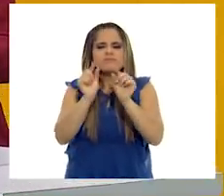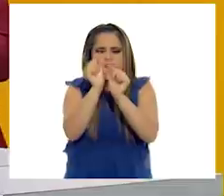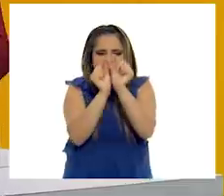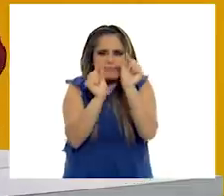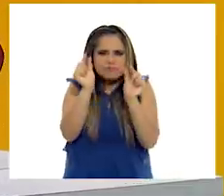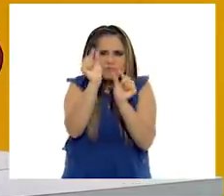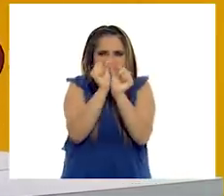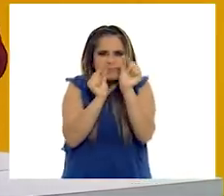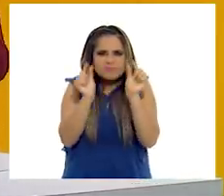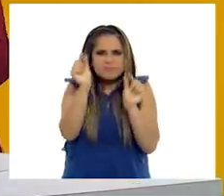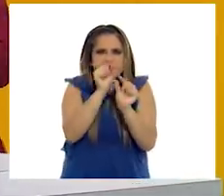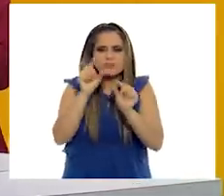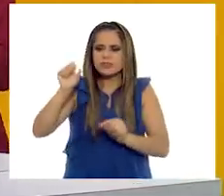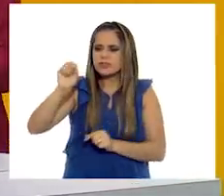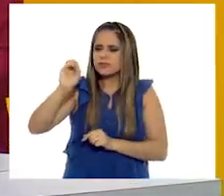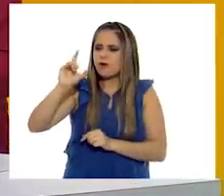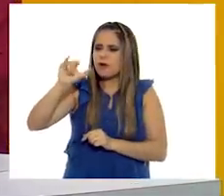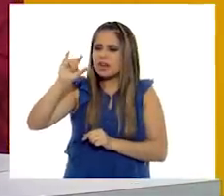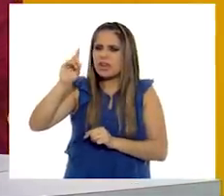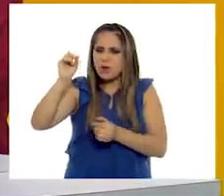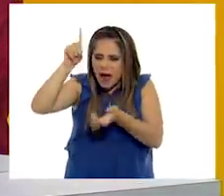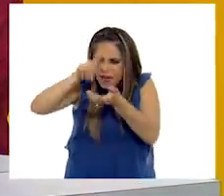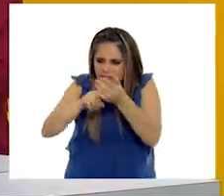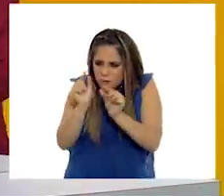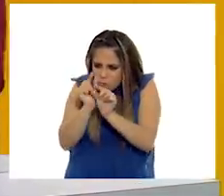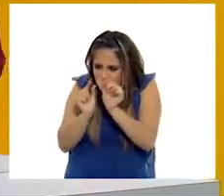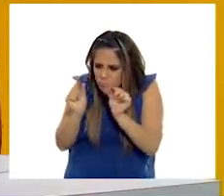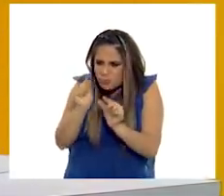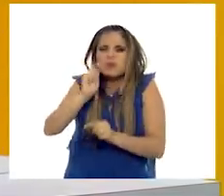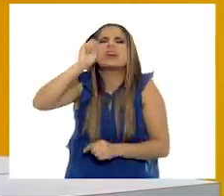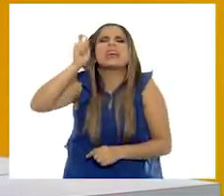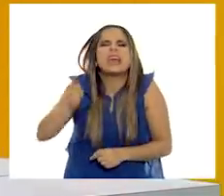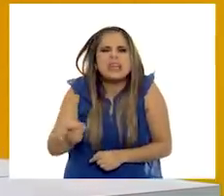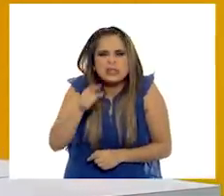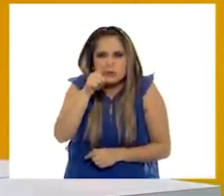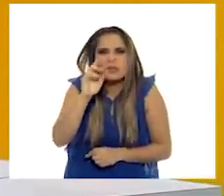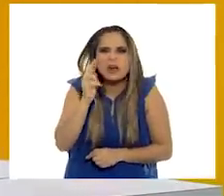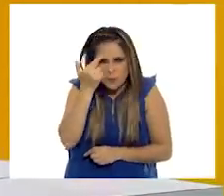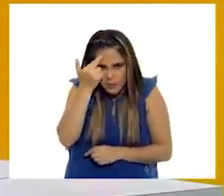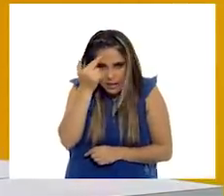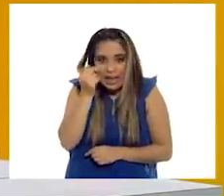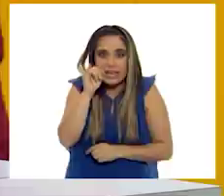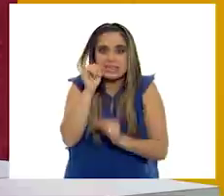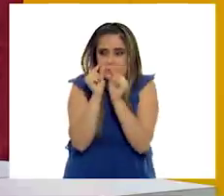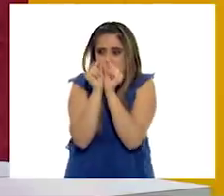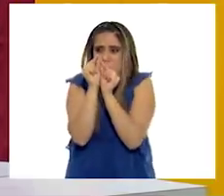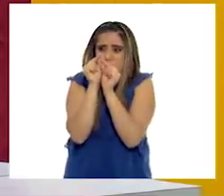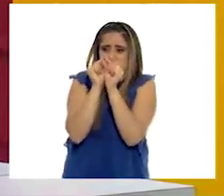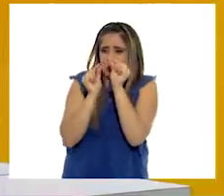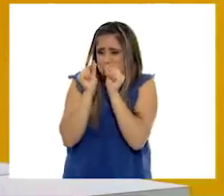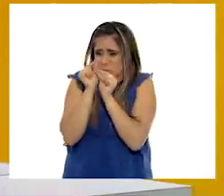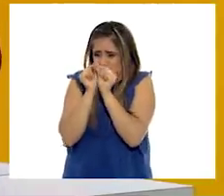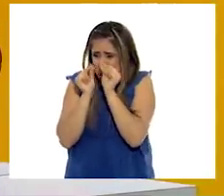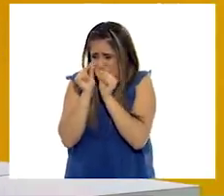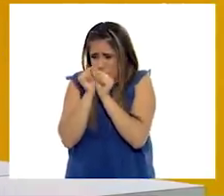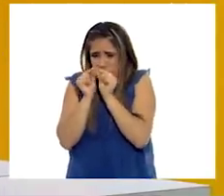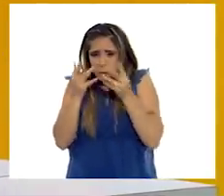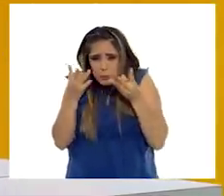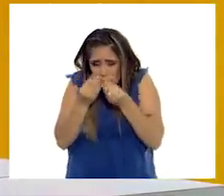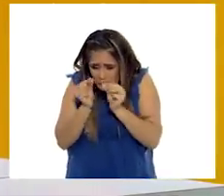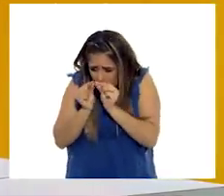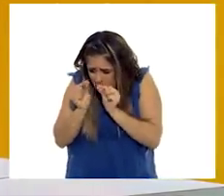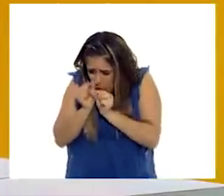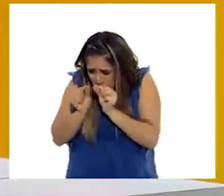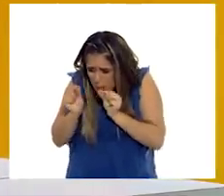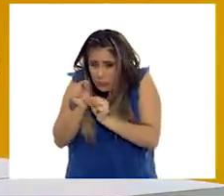partículas en los sólidos? Uy, sí se acuerdan que estaban así como, déjame pasar, no puedo, ay, la tengo aquí muy juntito.